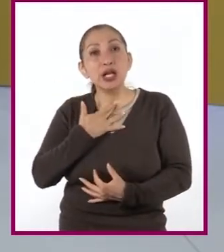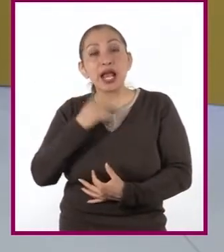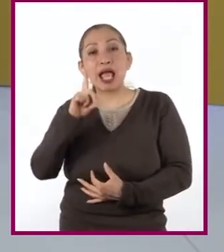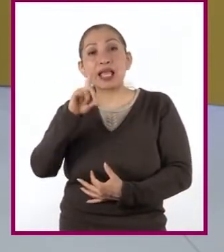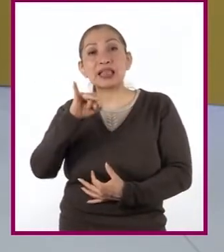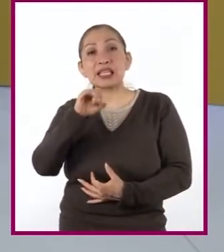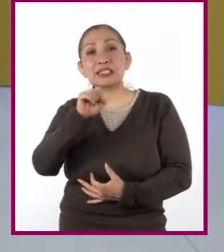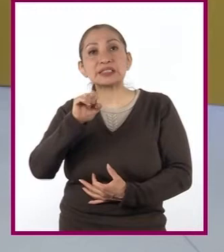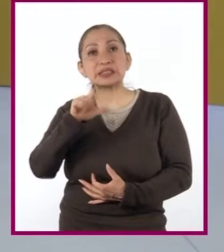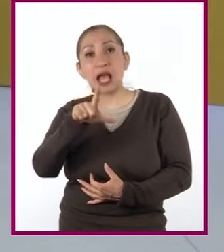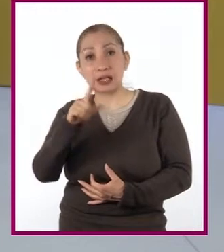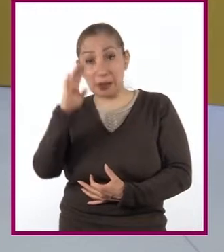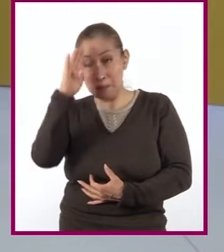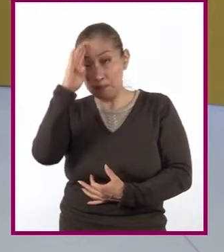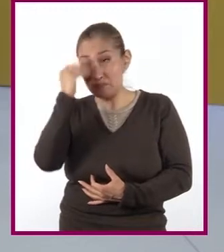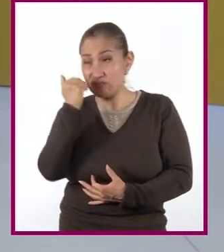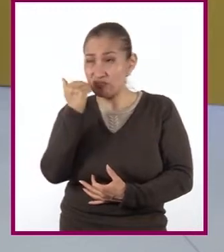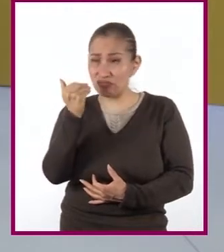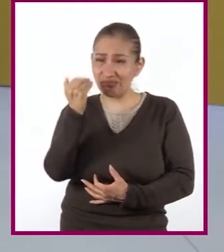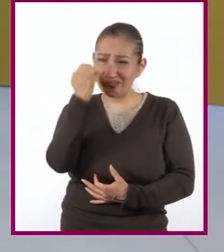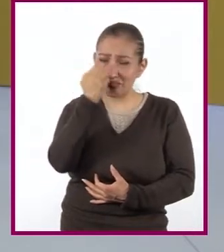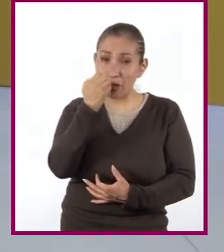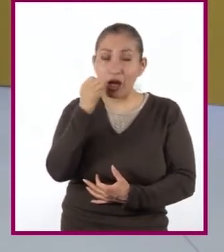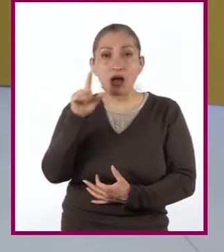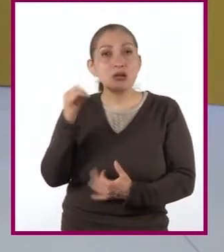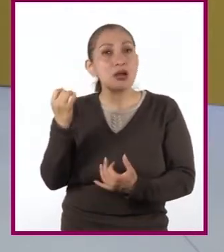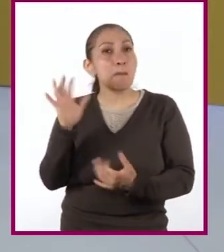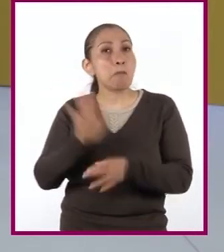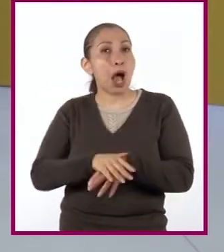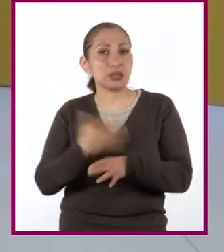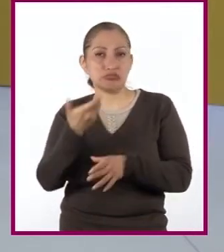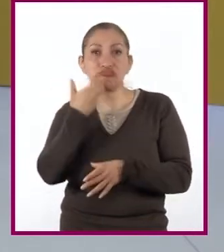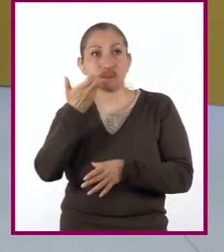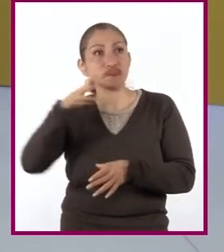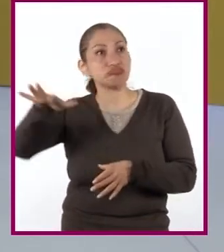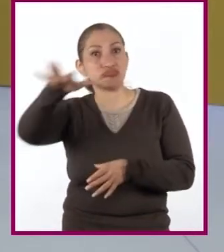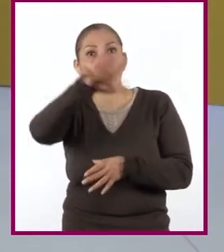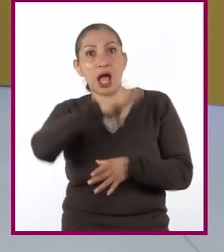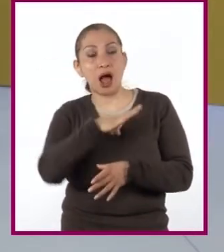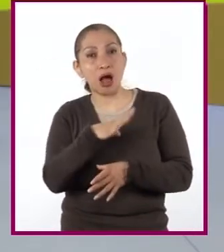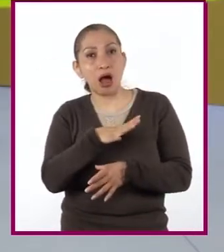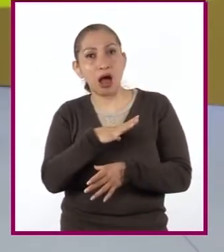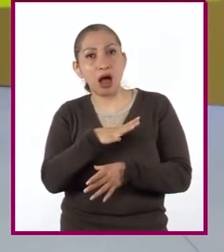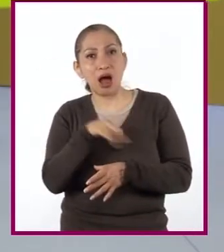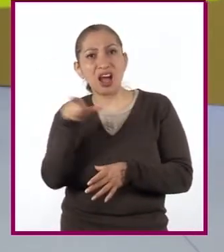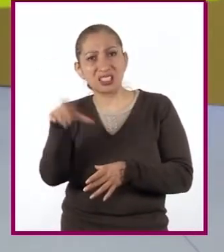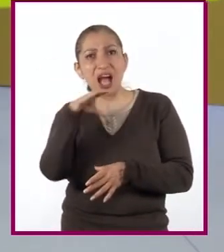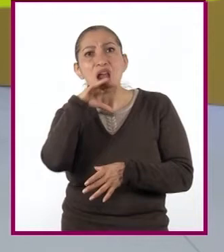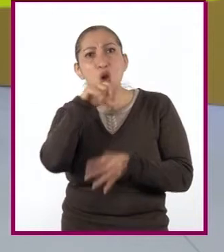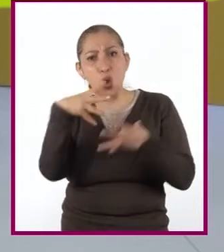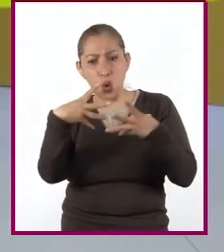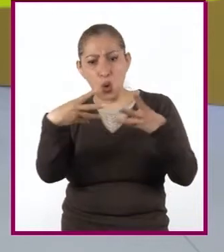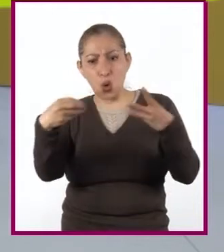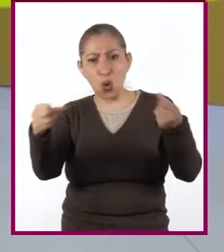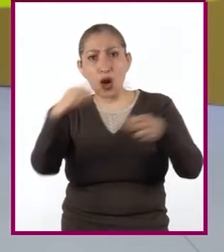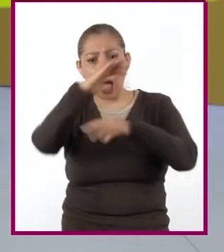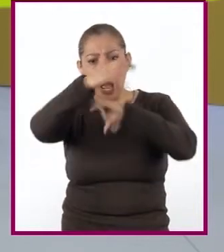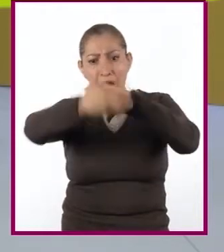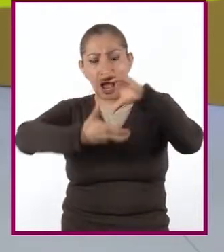diésel, que si lo pensamos muy bien, son los más comunes. ¿Tiene algún efecto el calor disipado en la